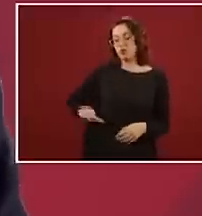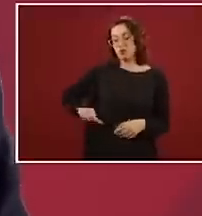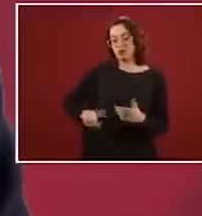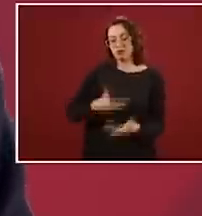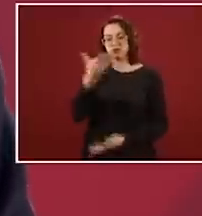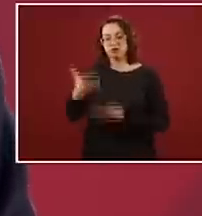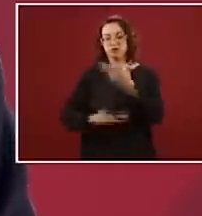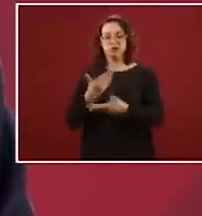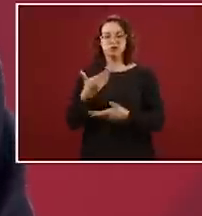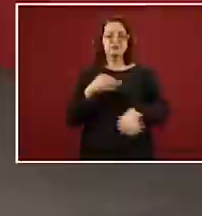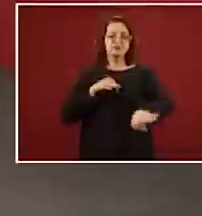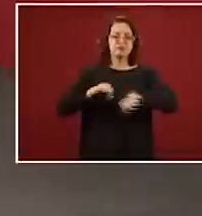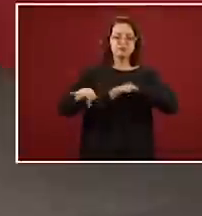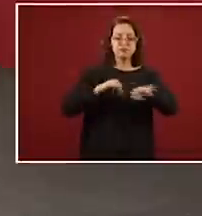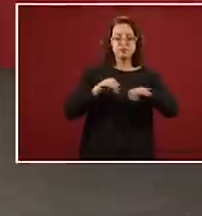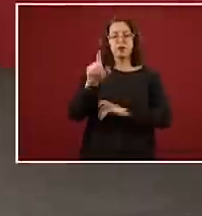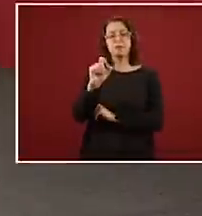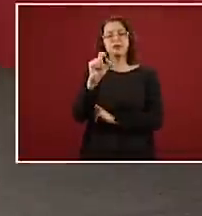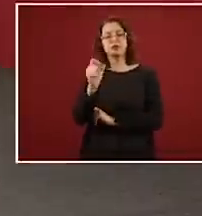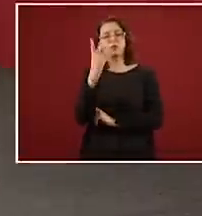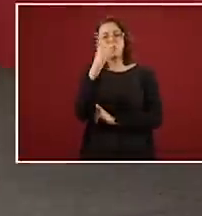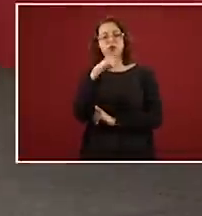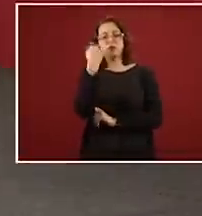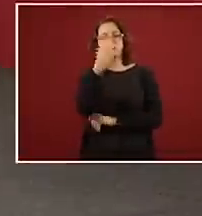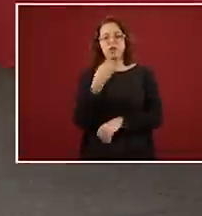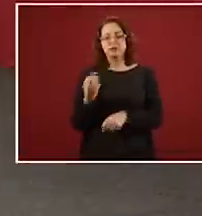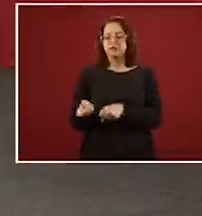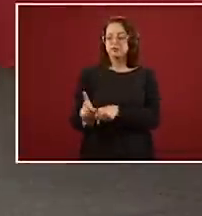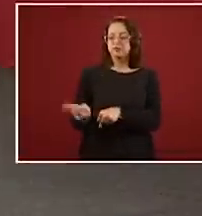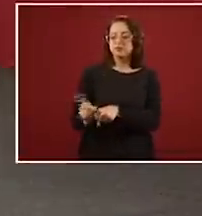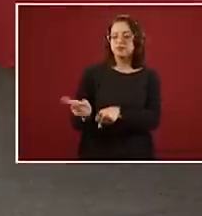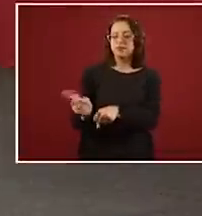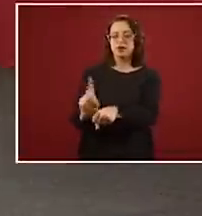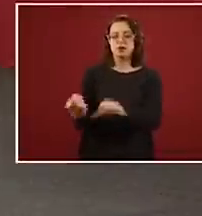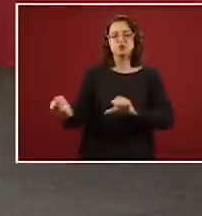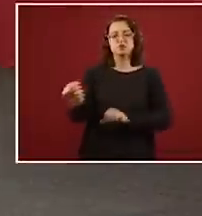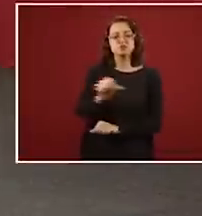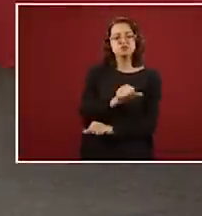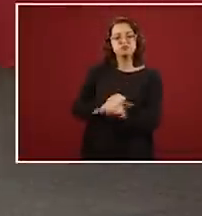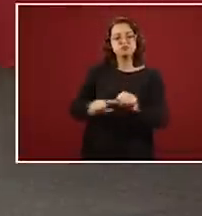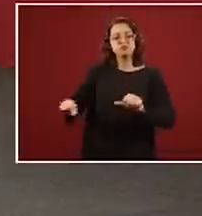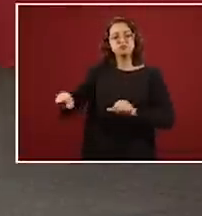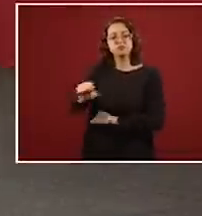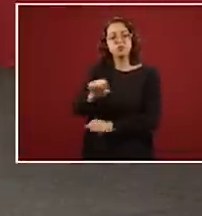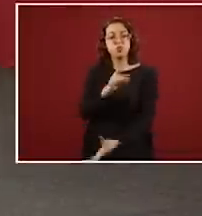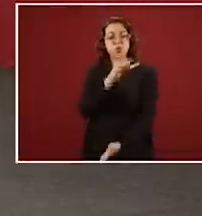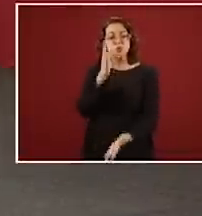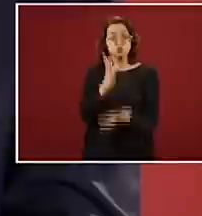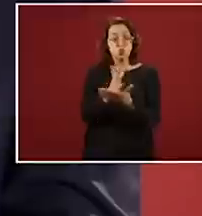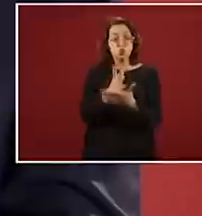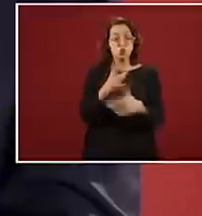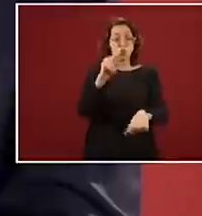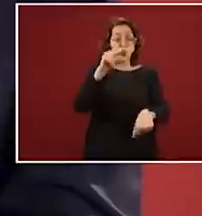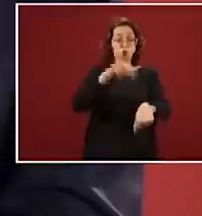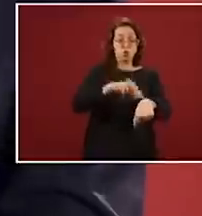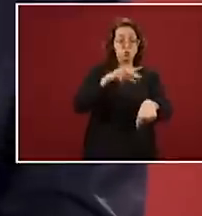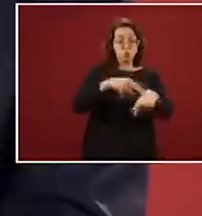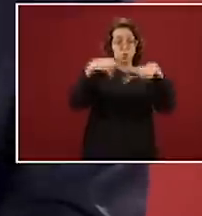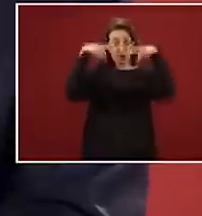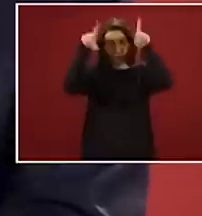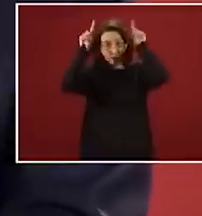24 horas por turno. O sea, no solo enfermeras, médicos por